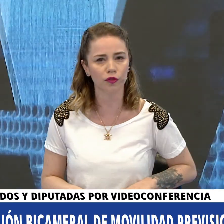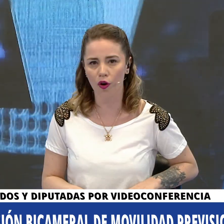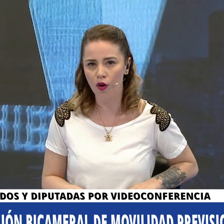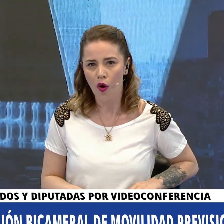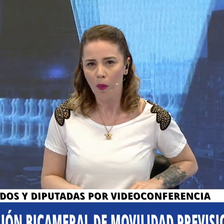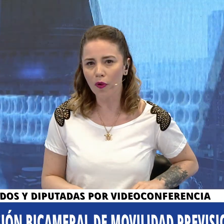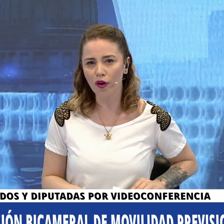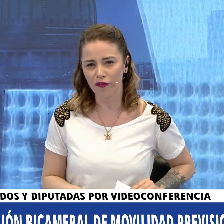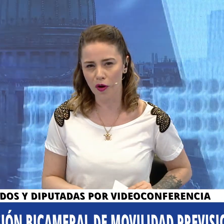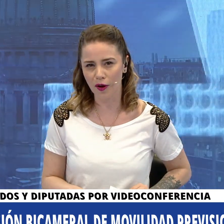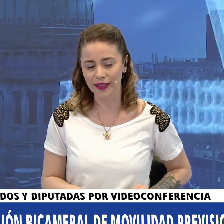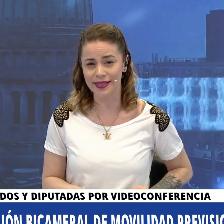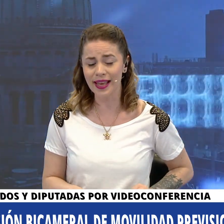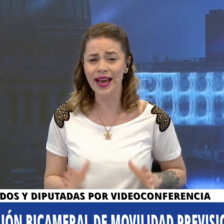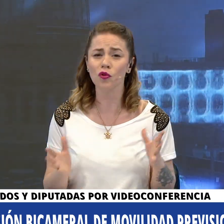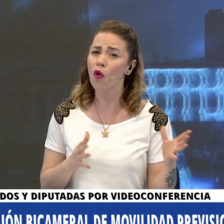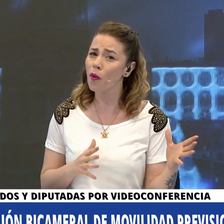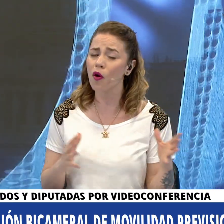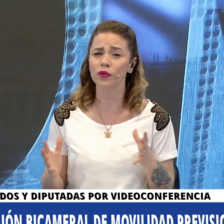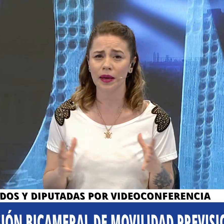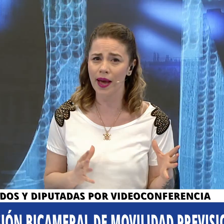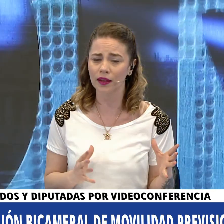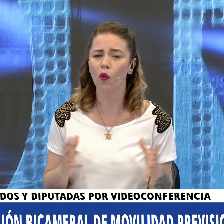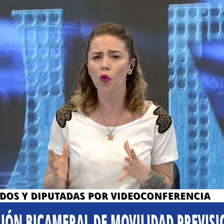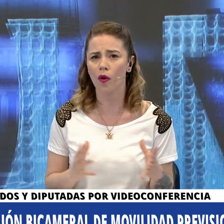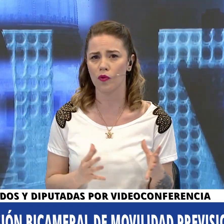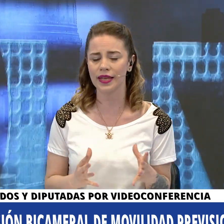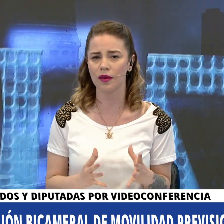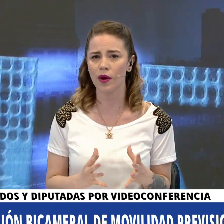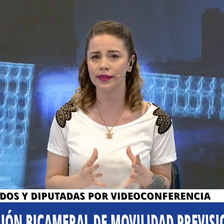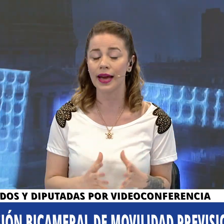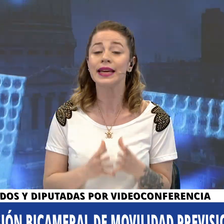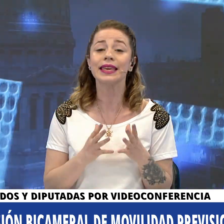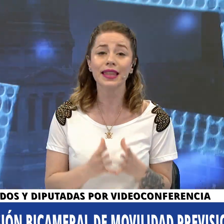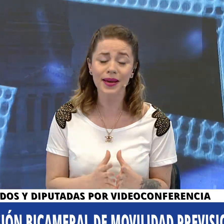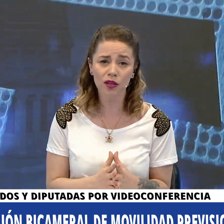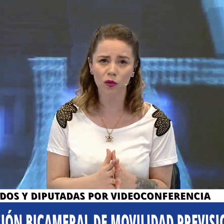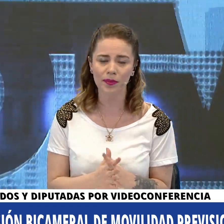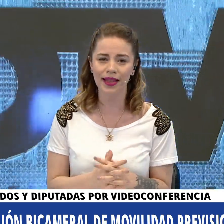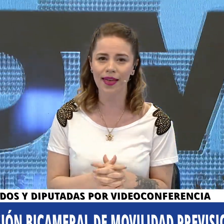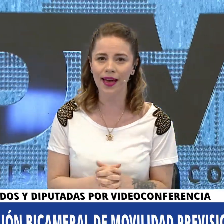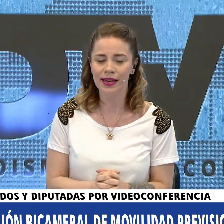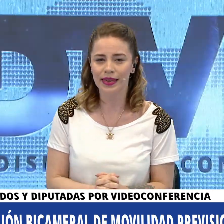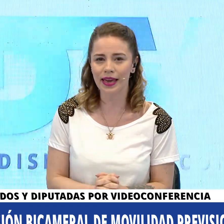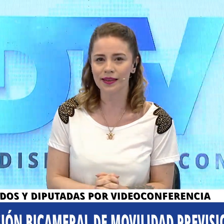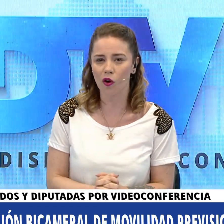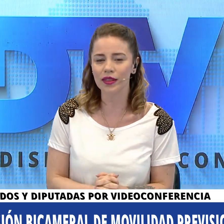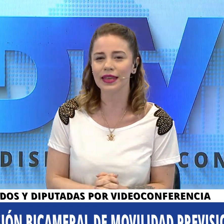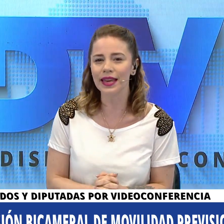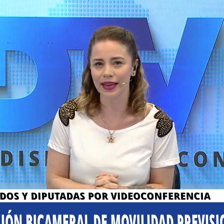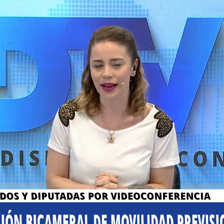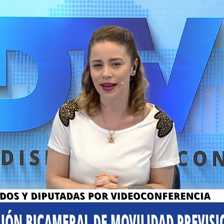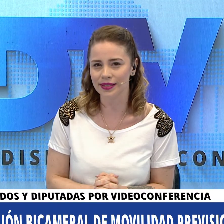se mostró muy conforme con estas ideas. Hubo un debate, hubo un ida y vuelta y además estuvo invitada quien